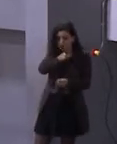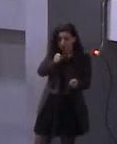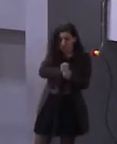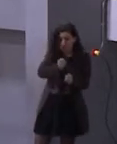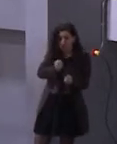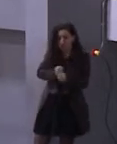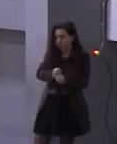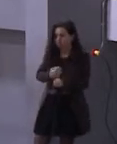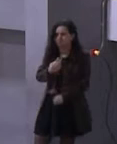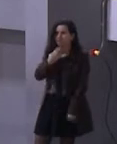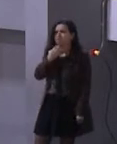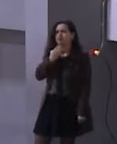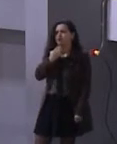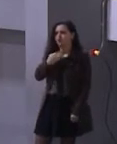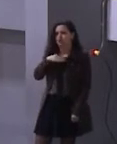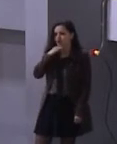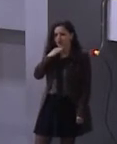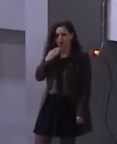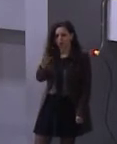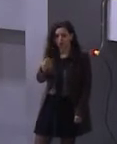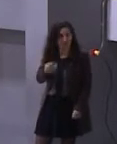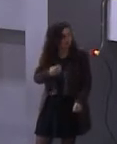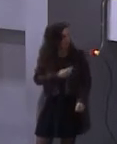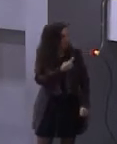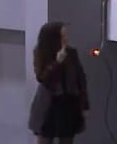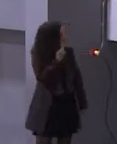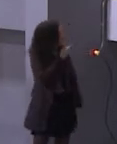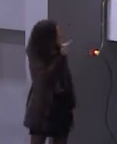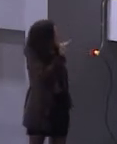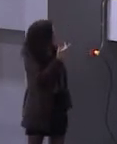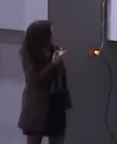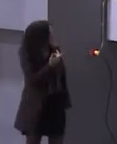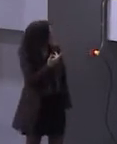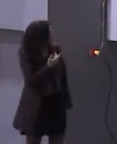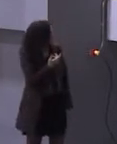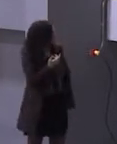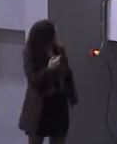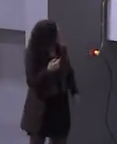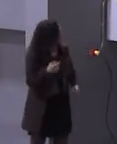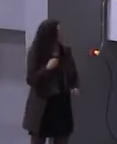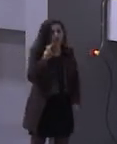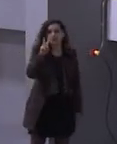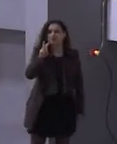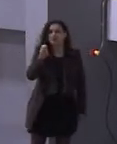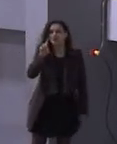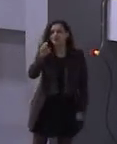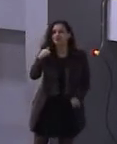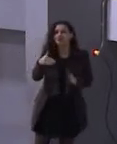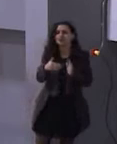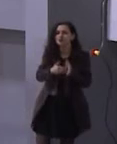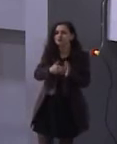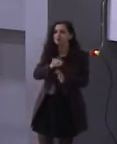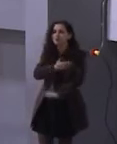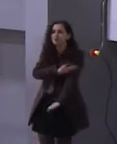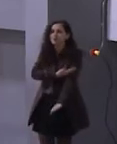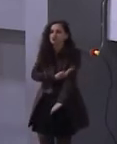alcanzamos. Como ustedes pueden aquí observar, pues la base está en 76 mil